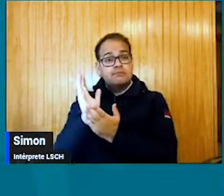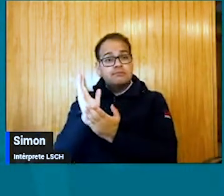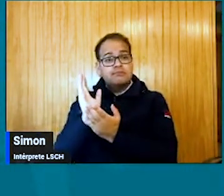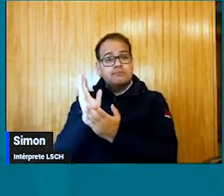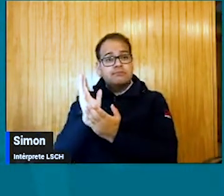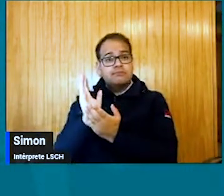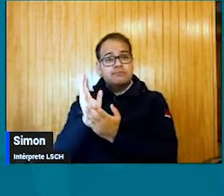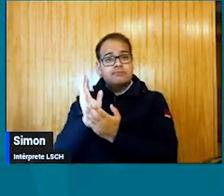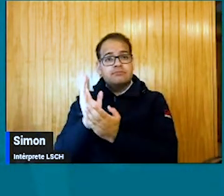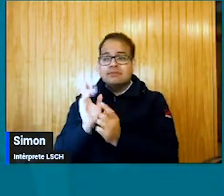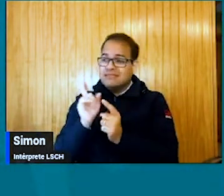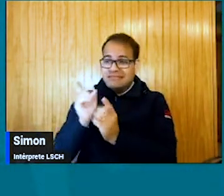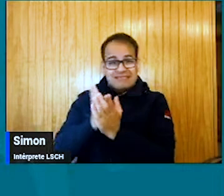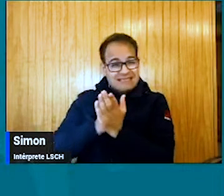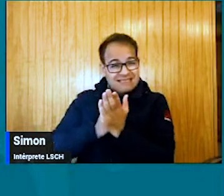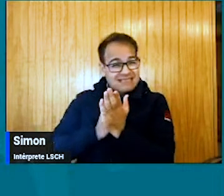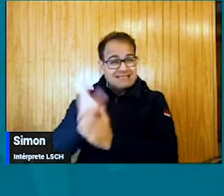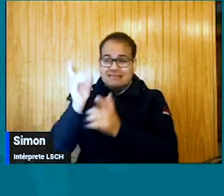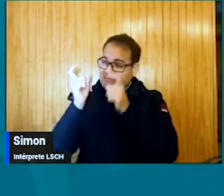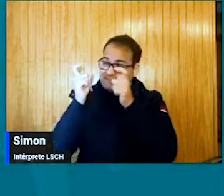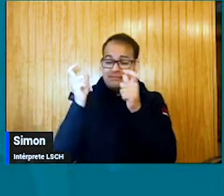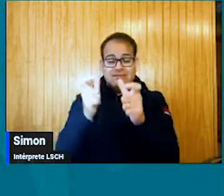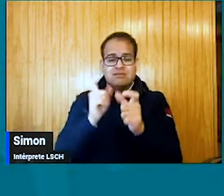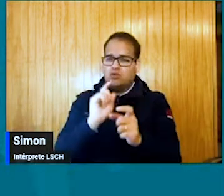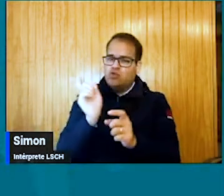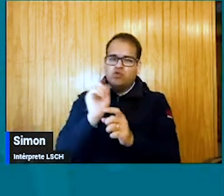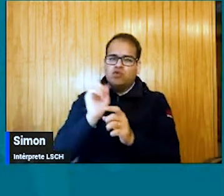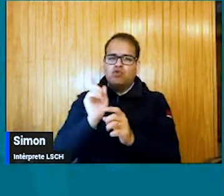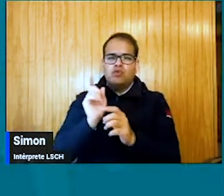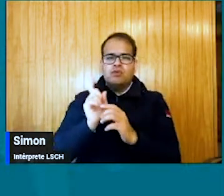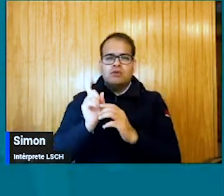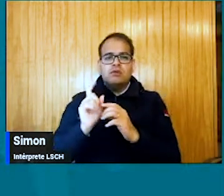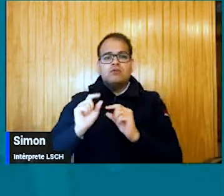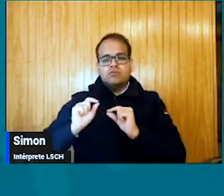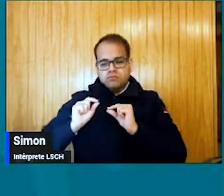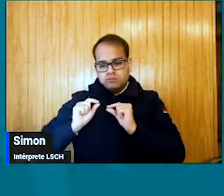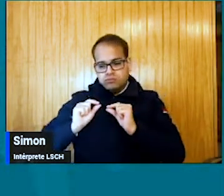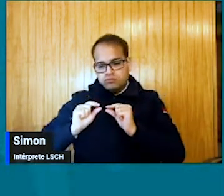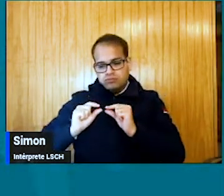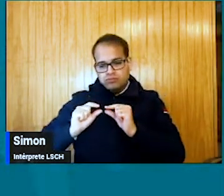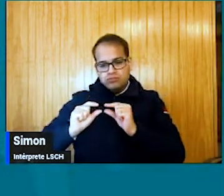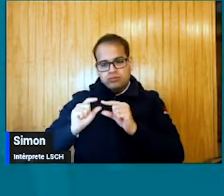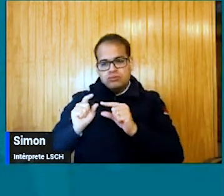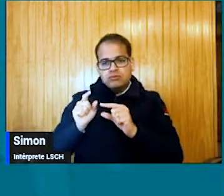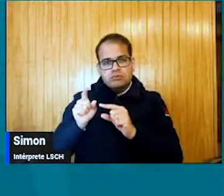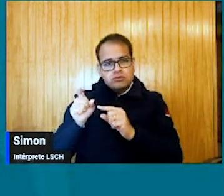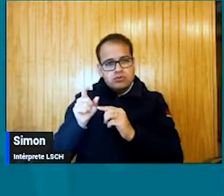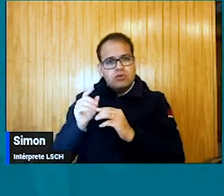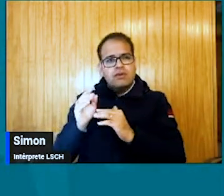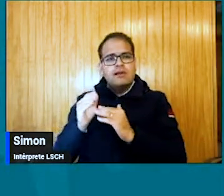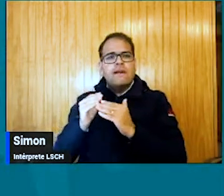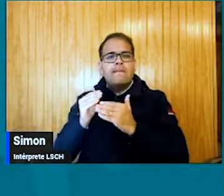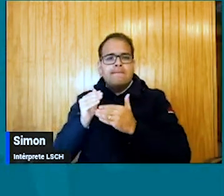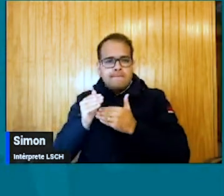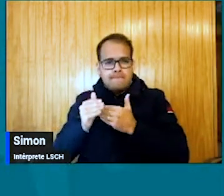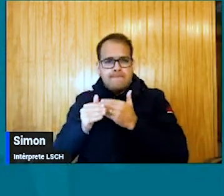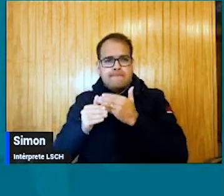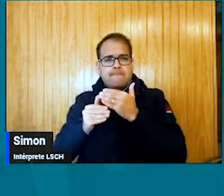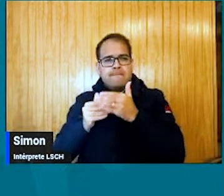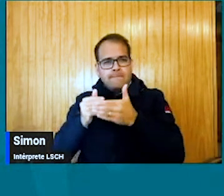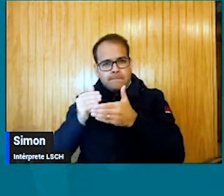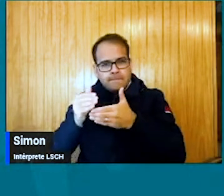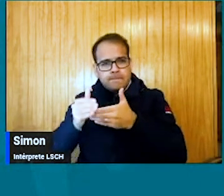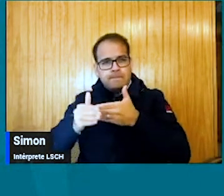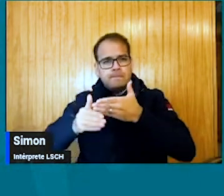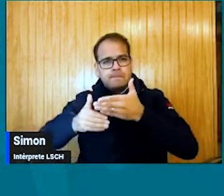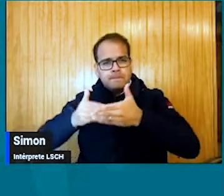no parten al tiro controlando. Estas tienen que generar como su cooler, tienen que generar